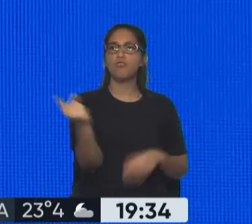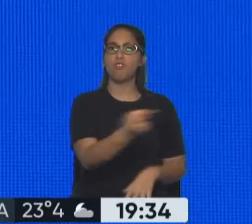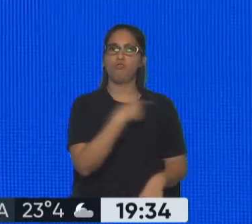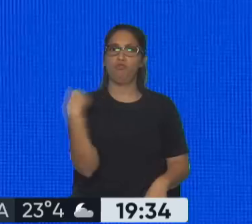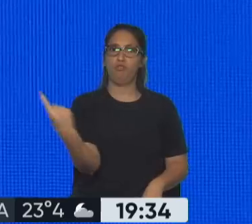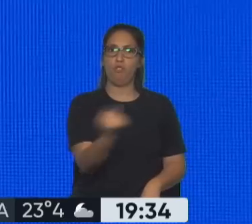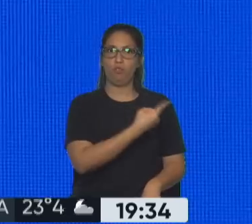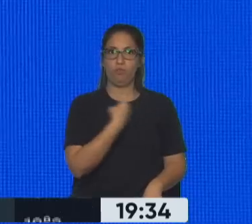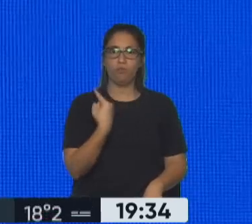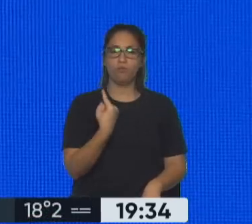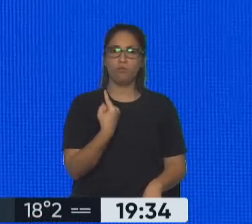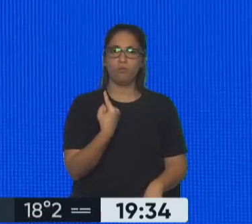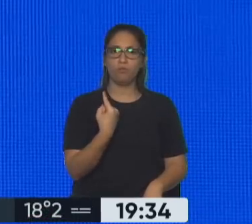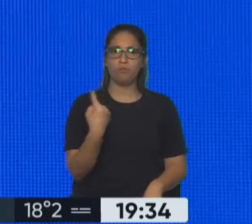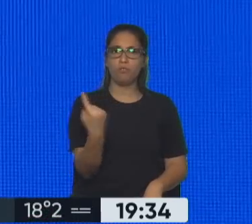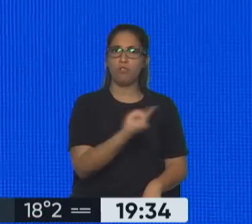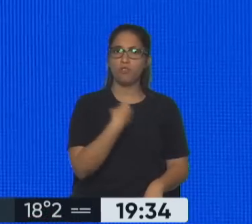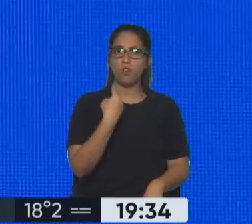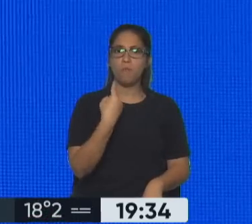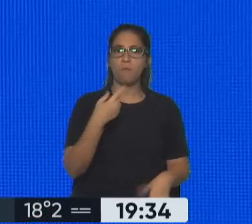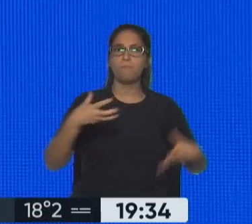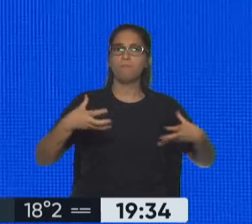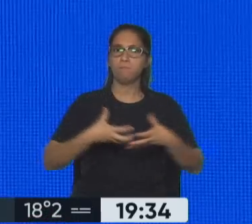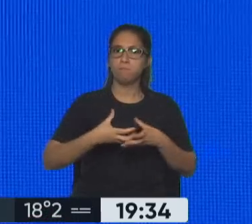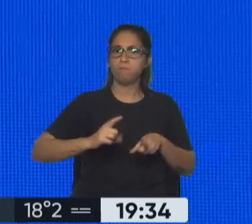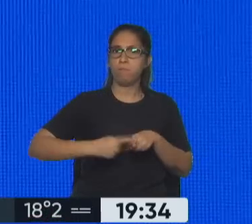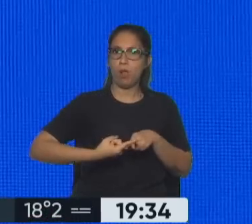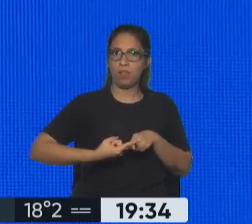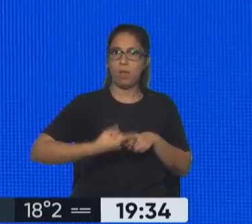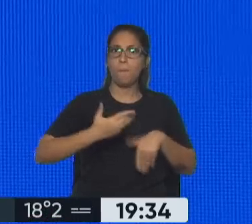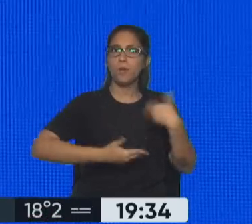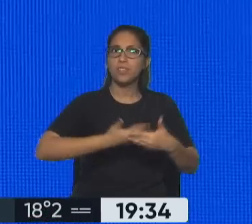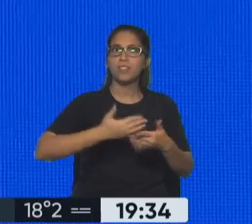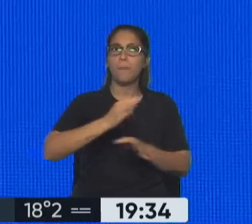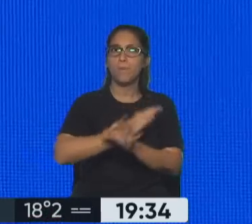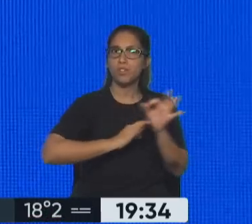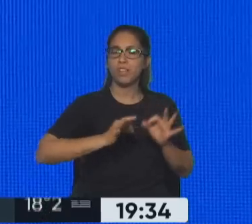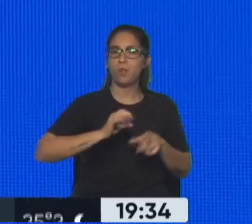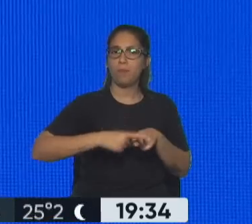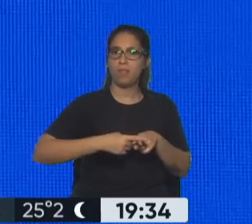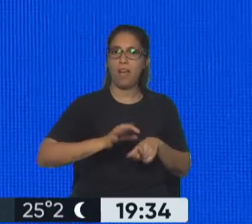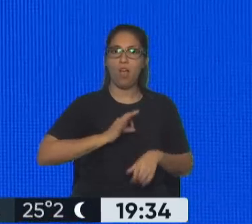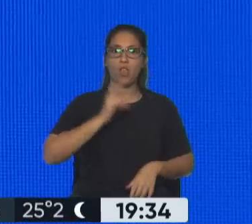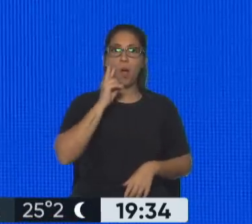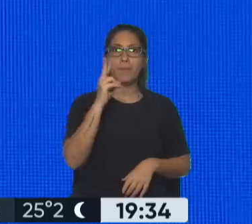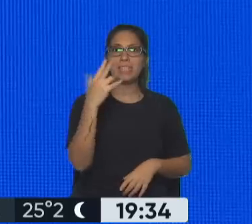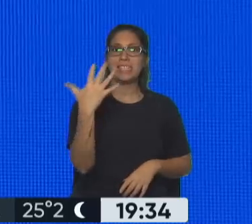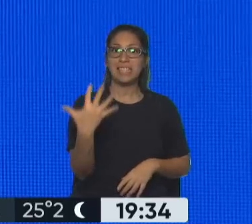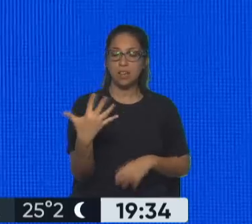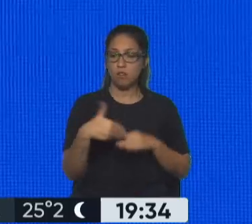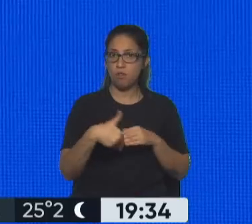hablo como proceso y proyecto político, que a partir del año 2005